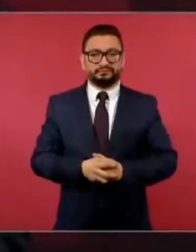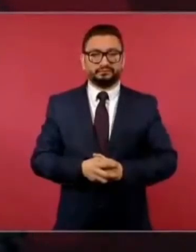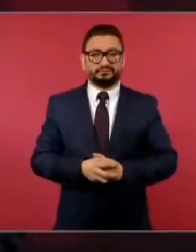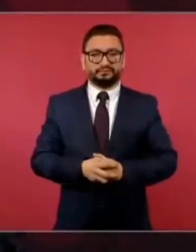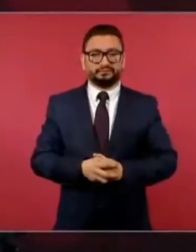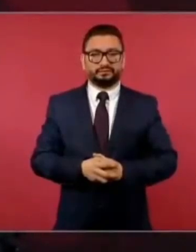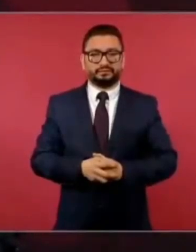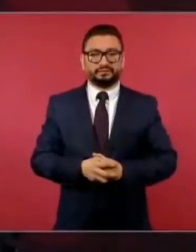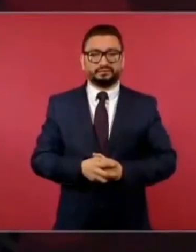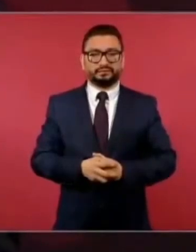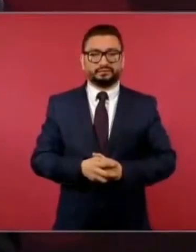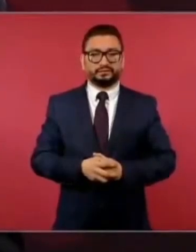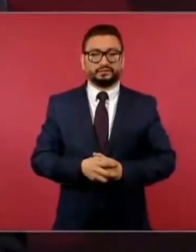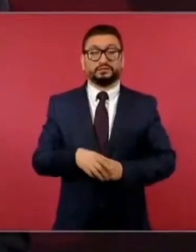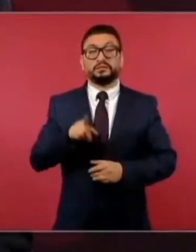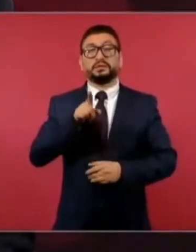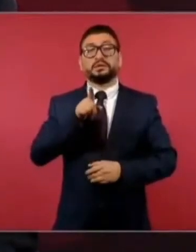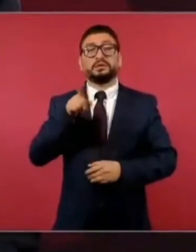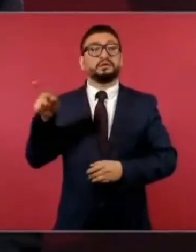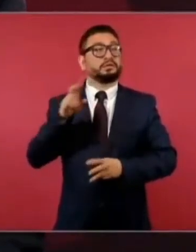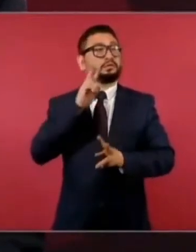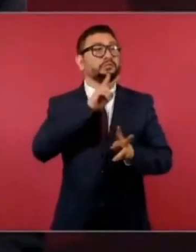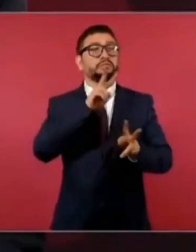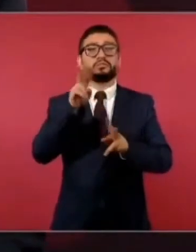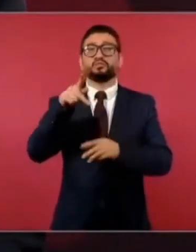pues una burbuja